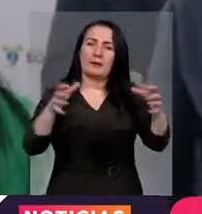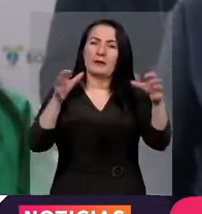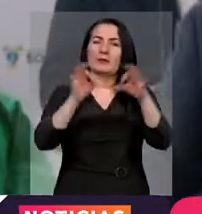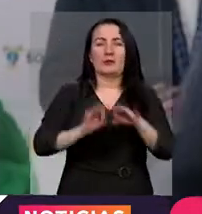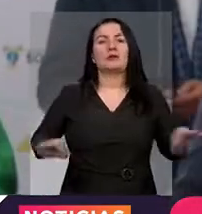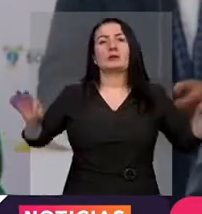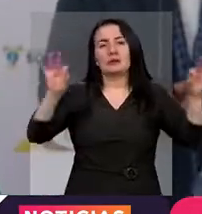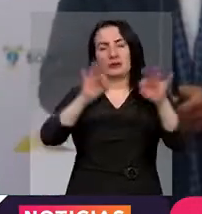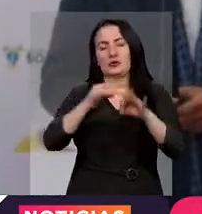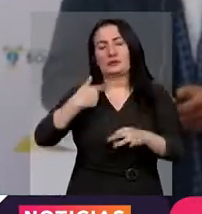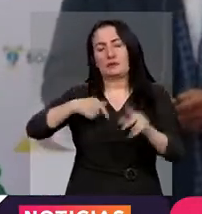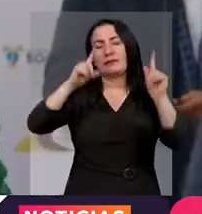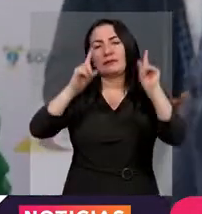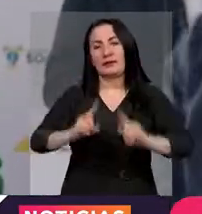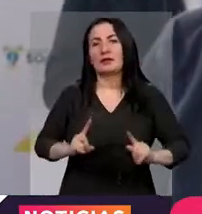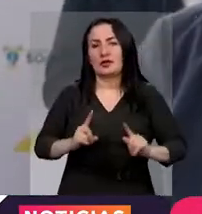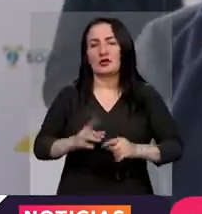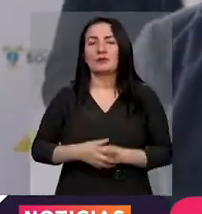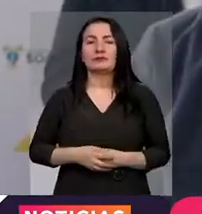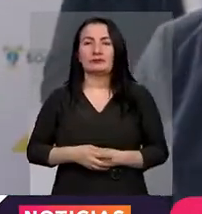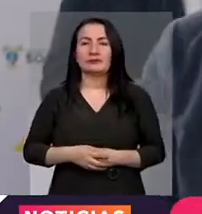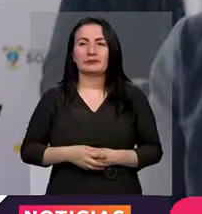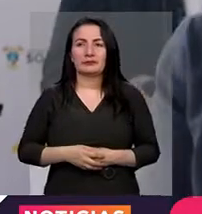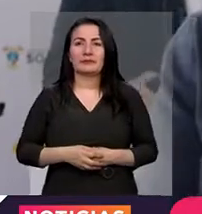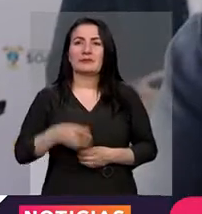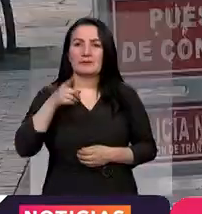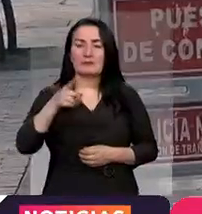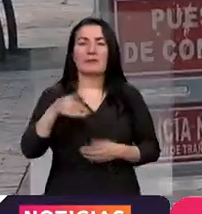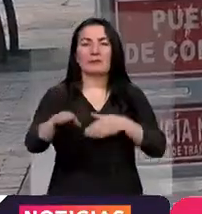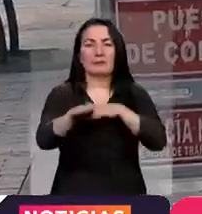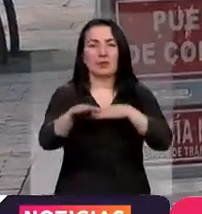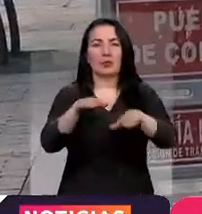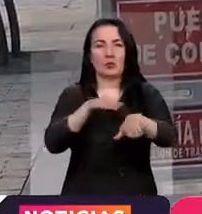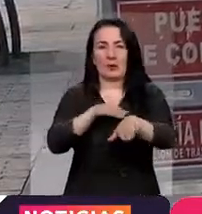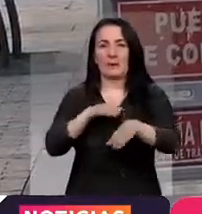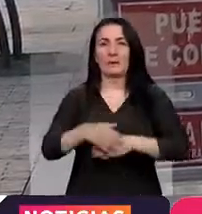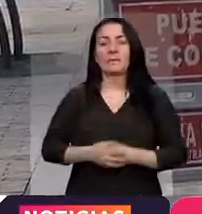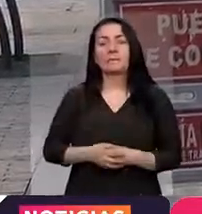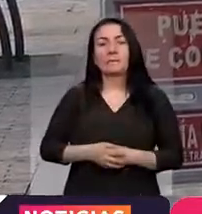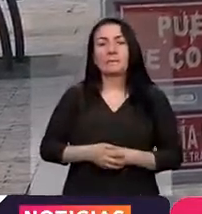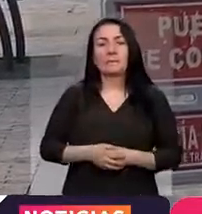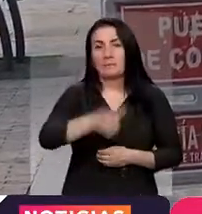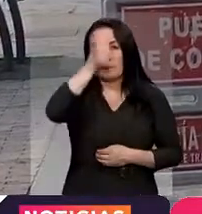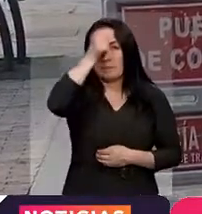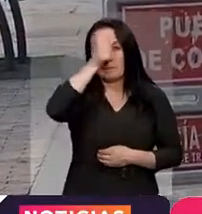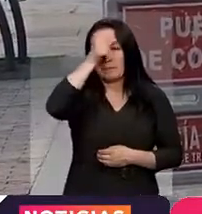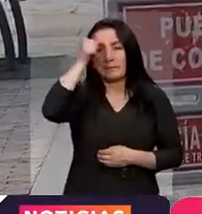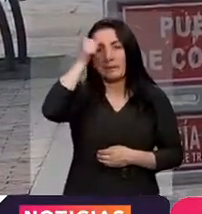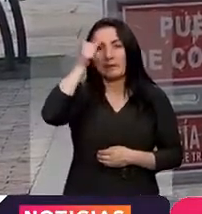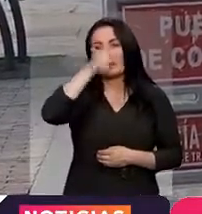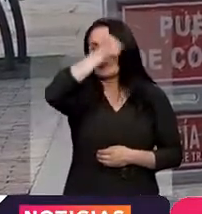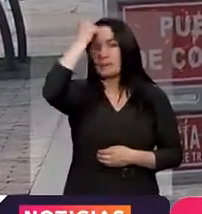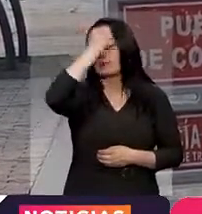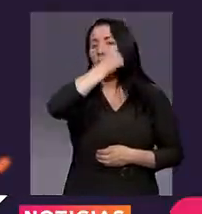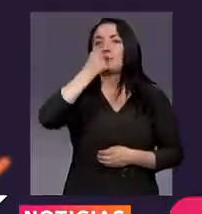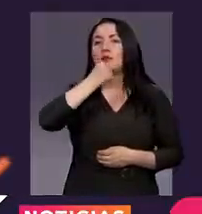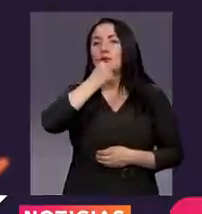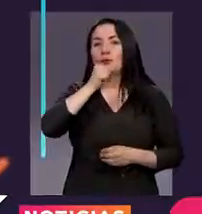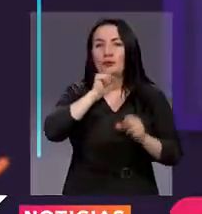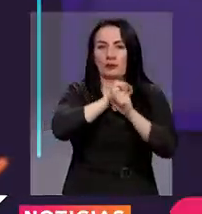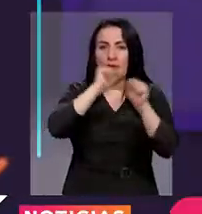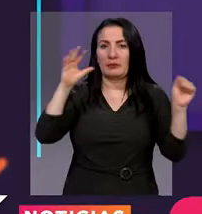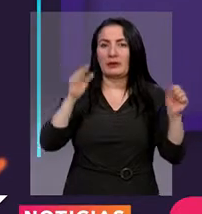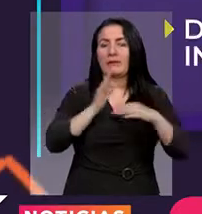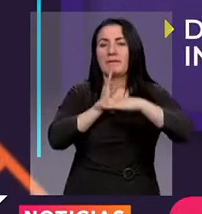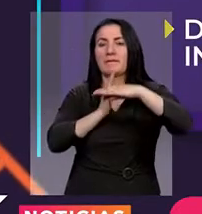cual he tomado la decisión de implementar ese pico y placa. Todos los domingos regirá el pico y placa en Soacha. Durante la mañana y